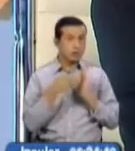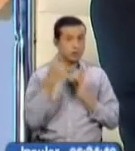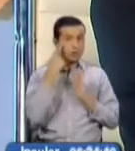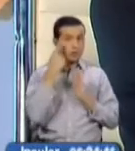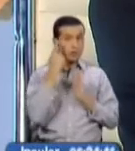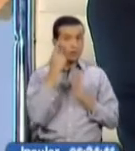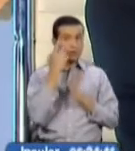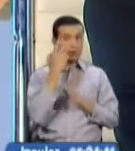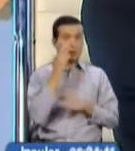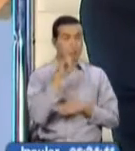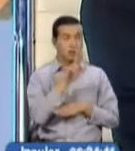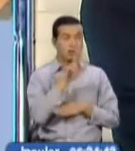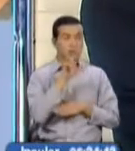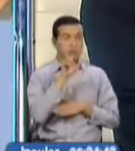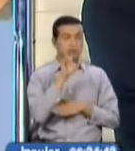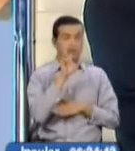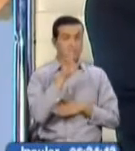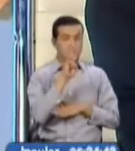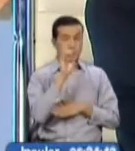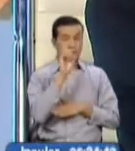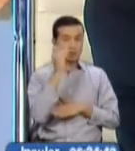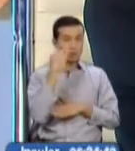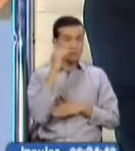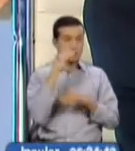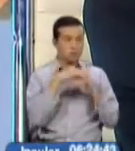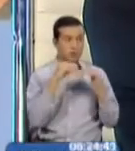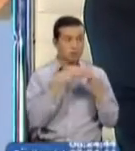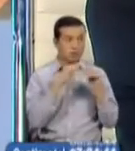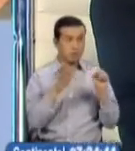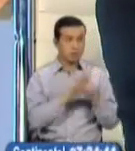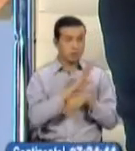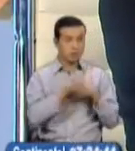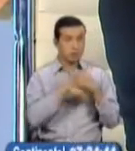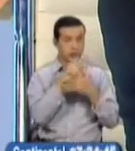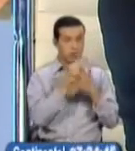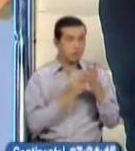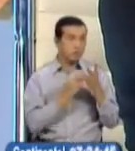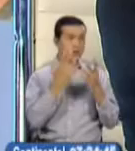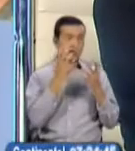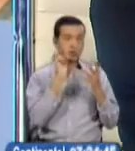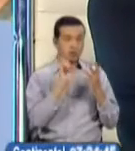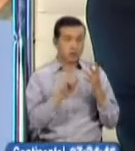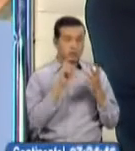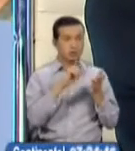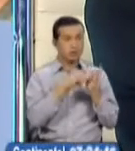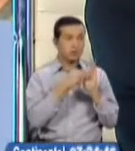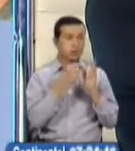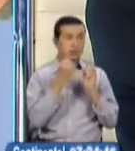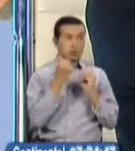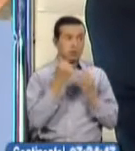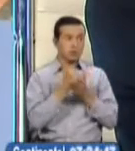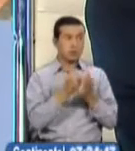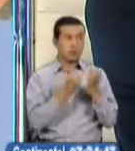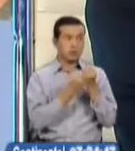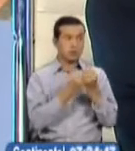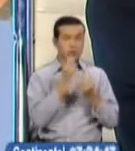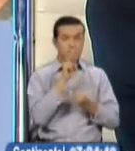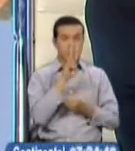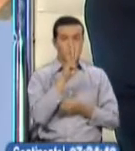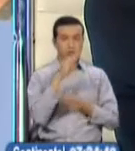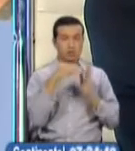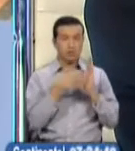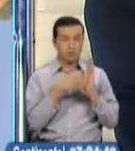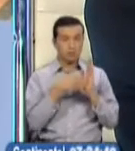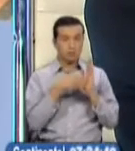si yo divido 360 millones que es el monto total que usted me ha funcionado para los 15 mil estaríamos beneficiando a 24